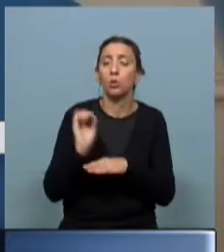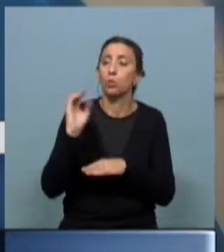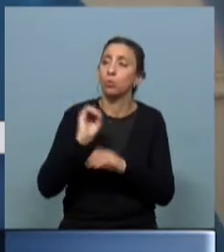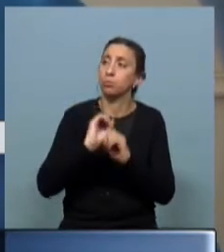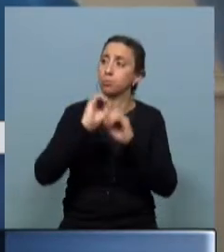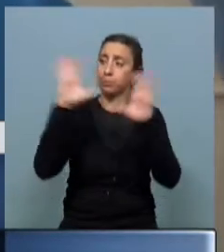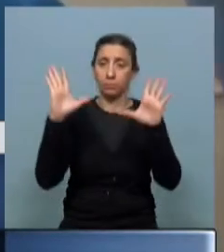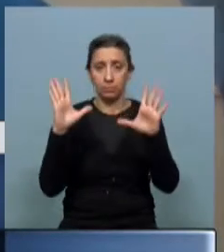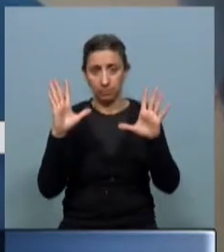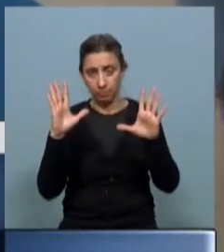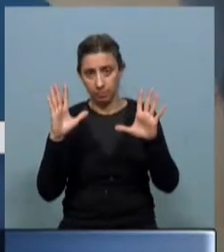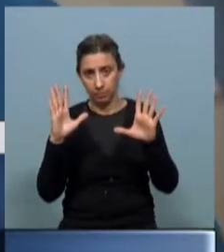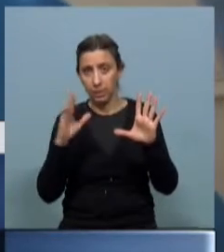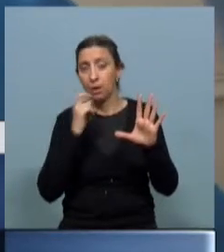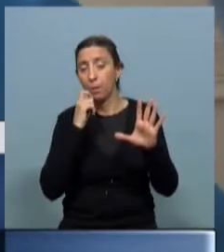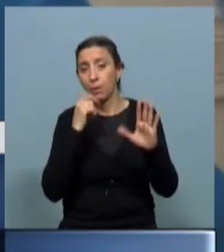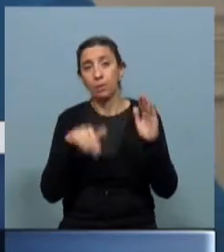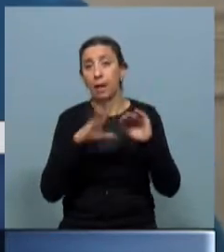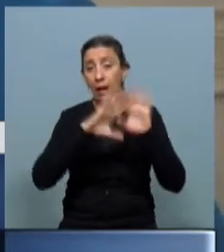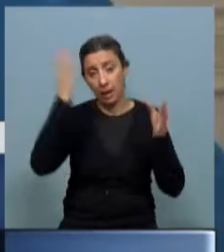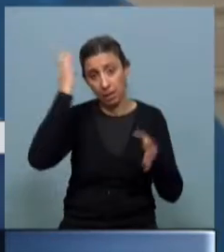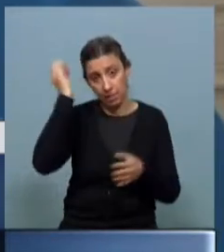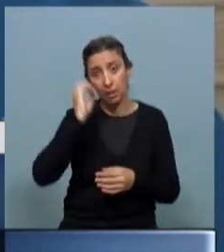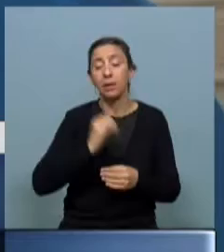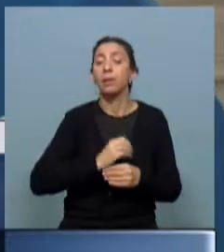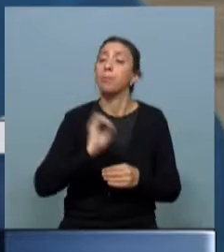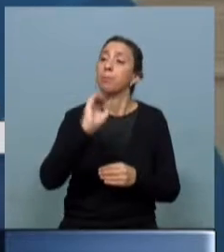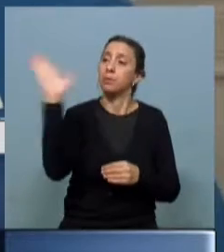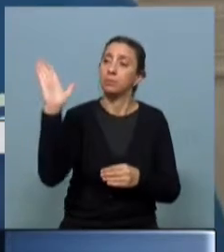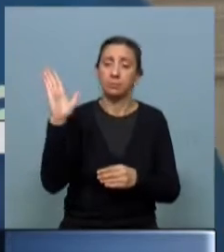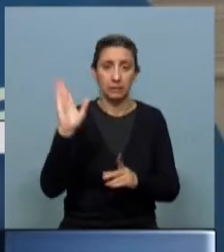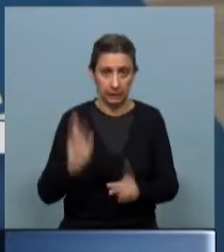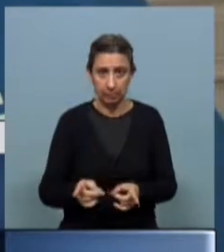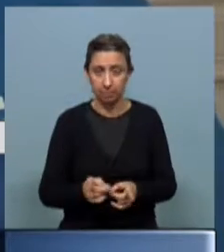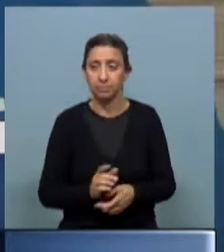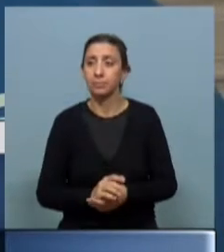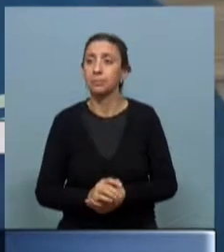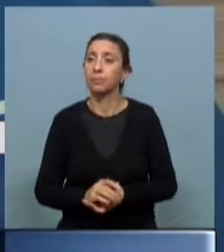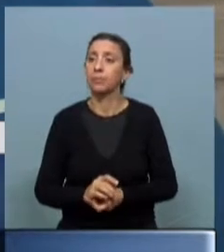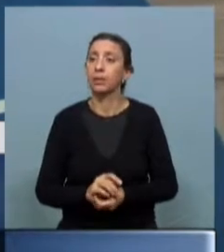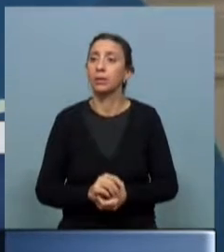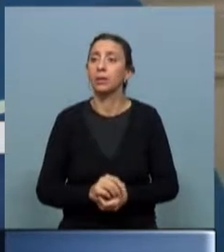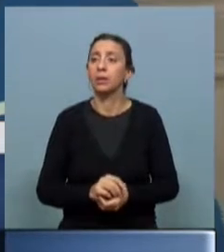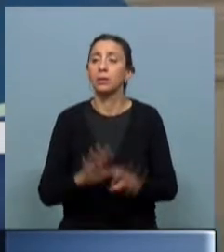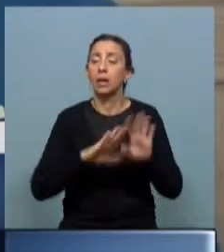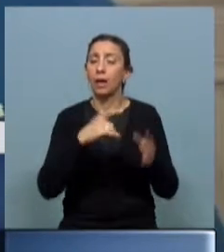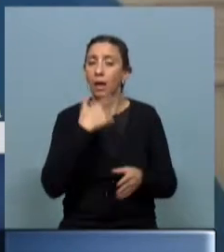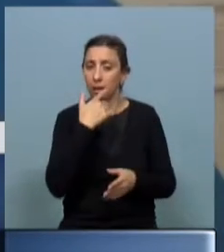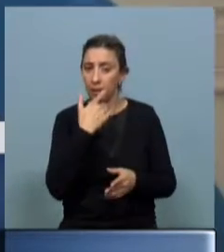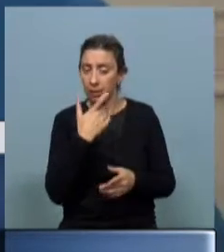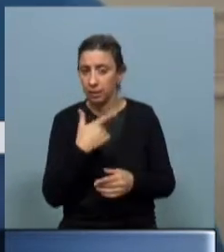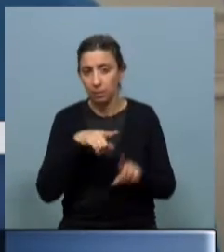lugar en donde está, o cuando vaya al baño, que se prende la luz del baño. Y el de calefacción también,